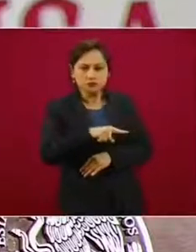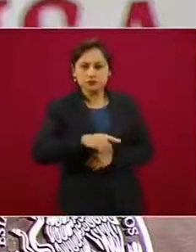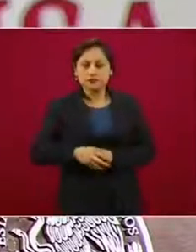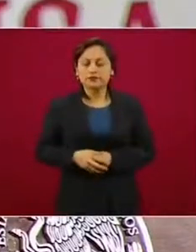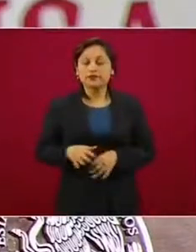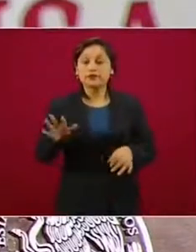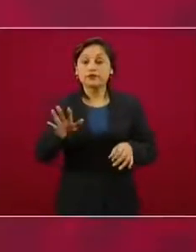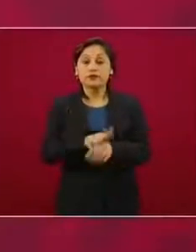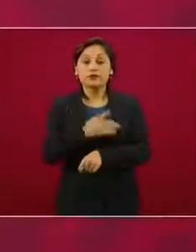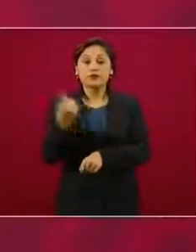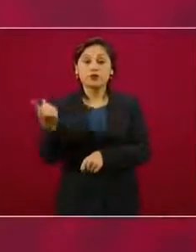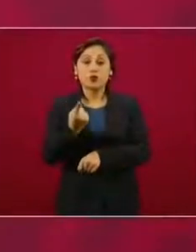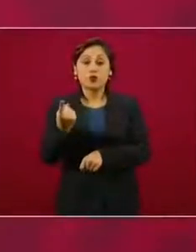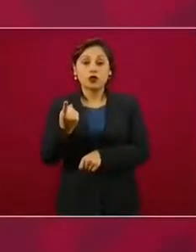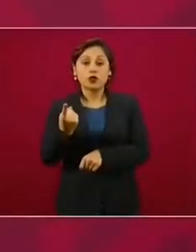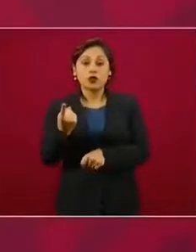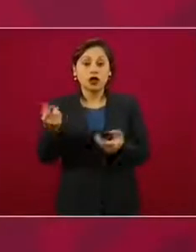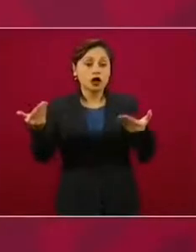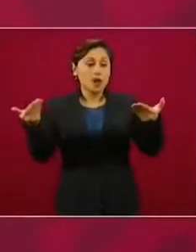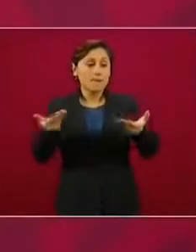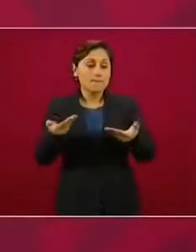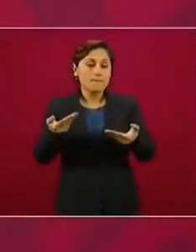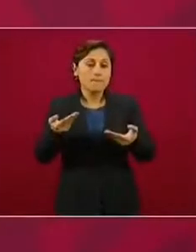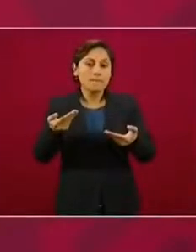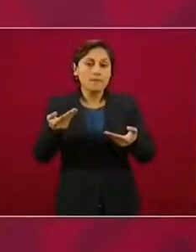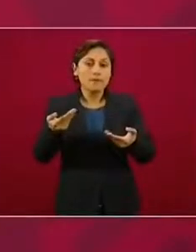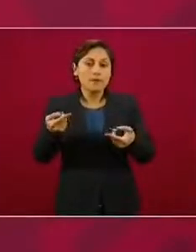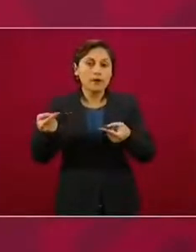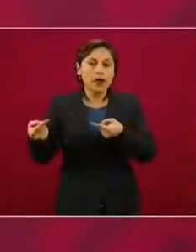como hay polémica, como hay debate,